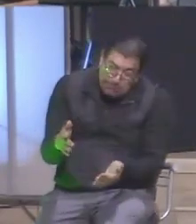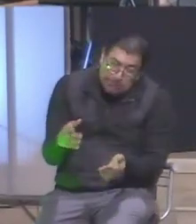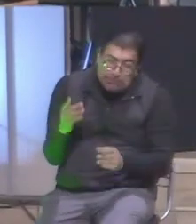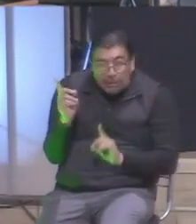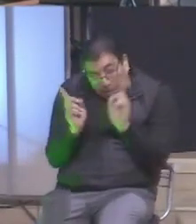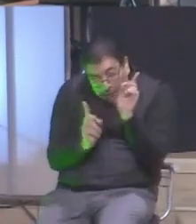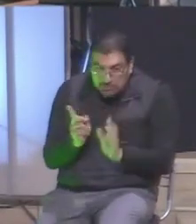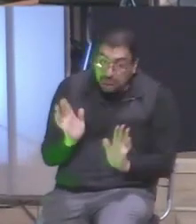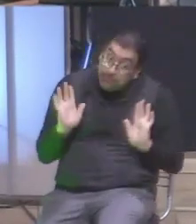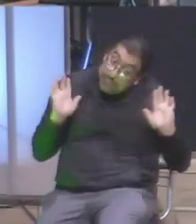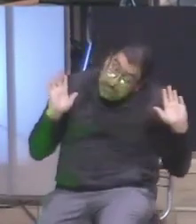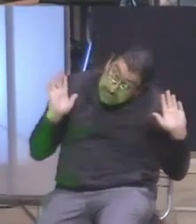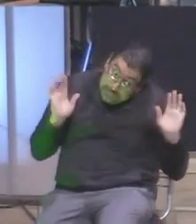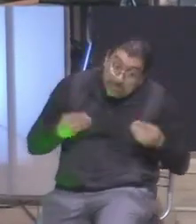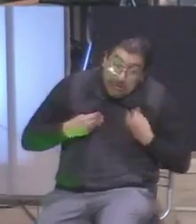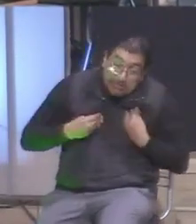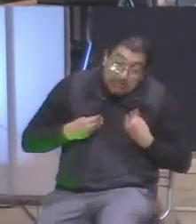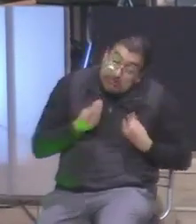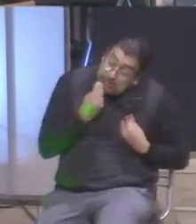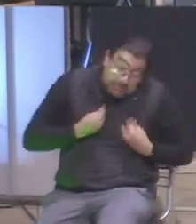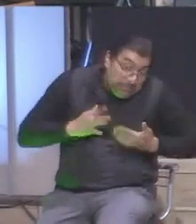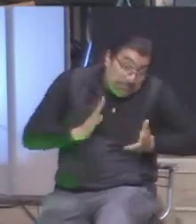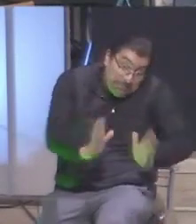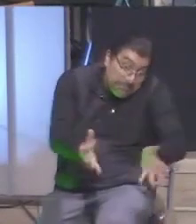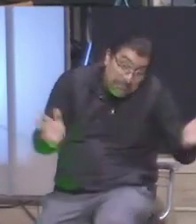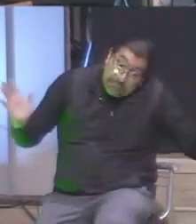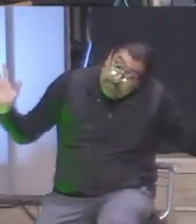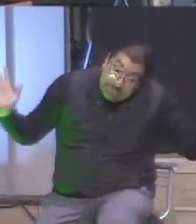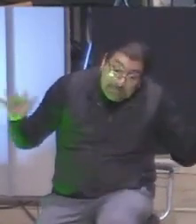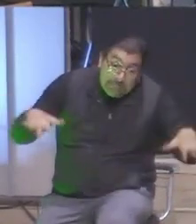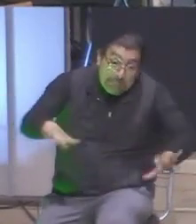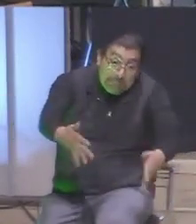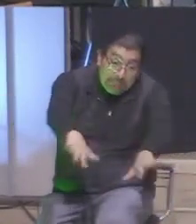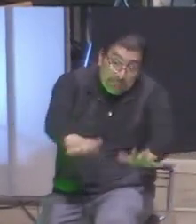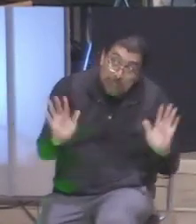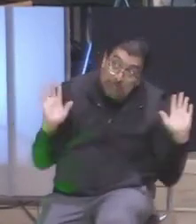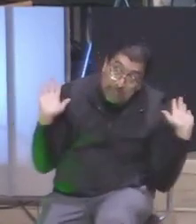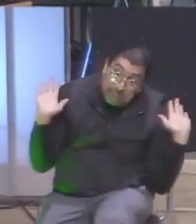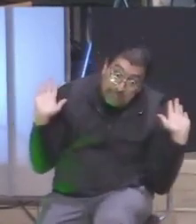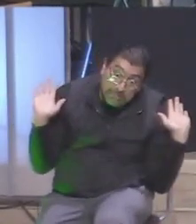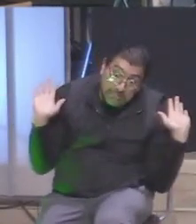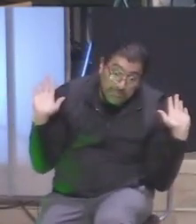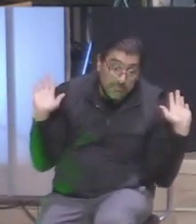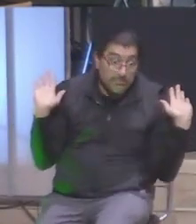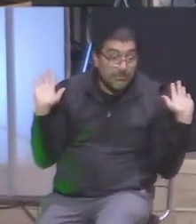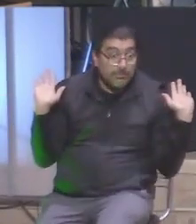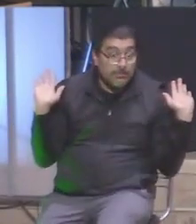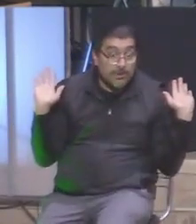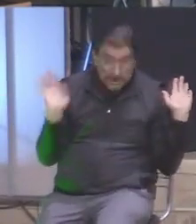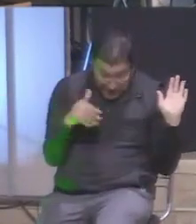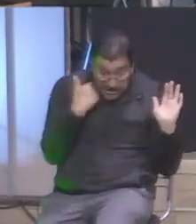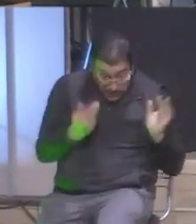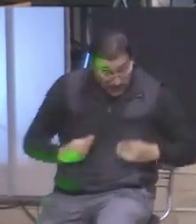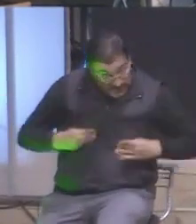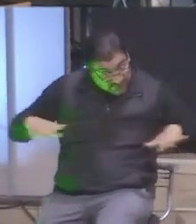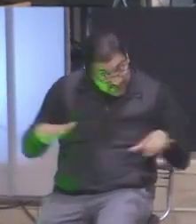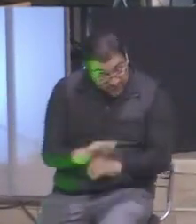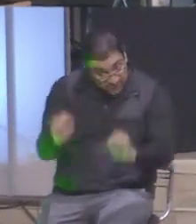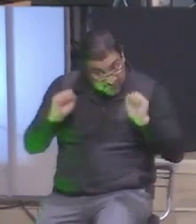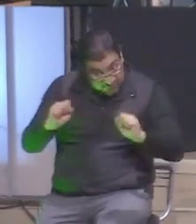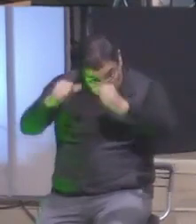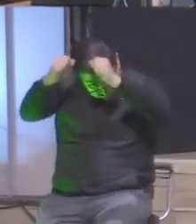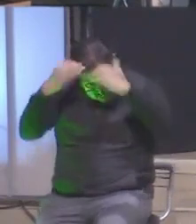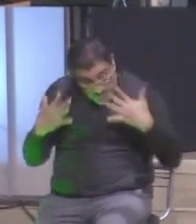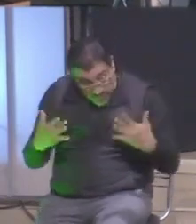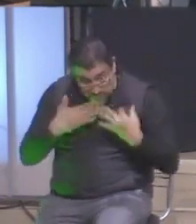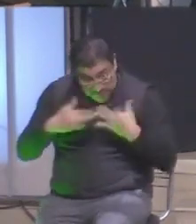mediocre viva una vida espiritual mediocre si usted quiere ser un bendecido